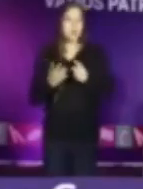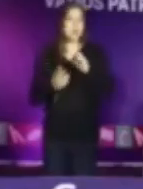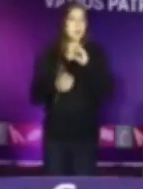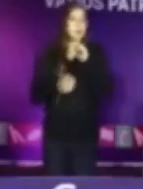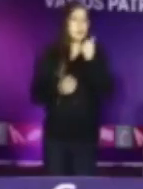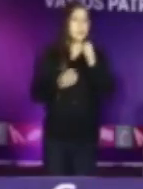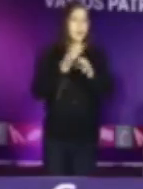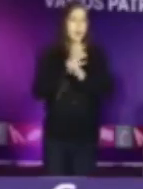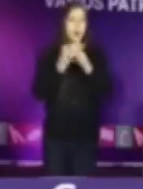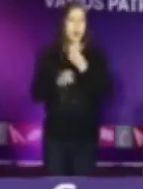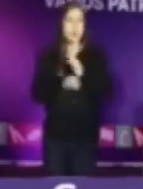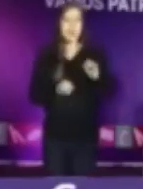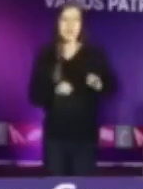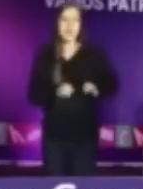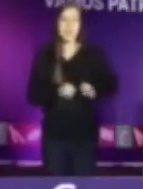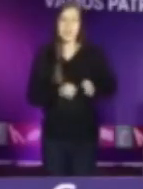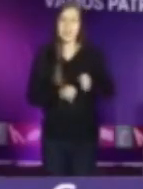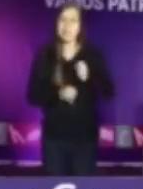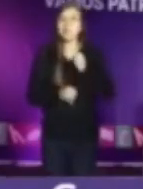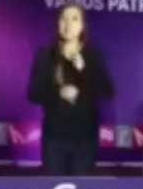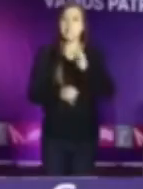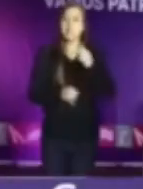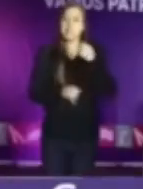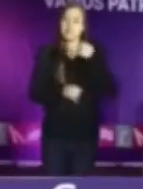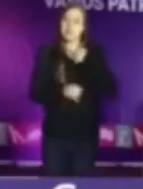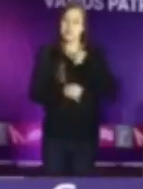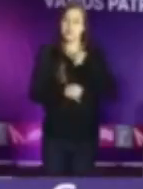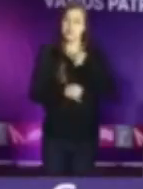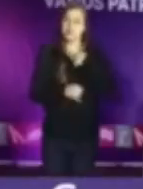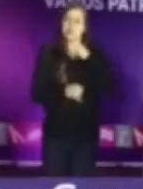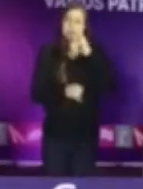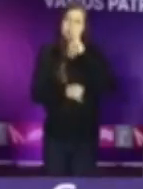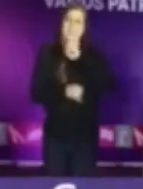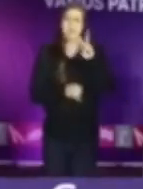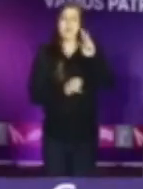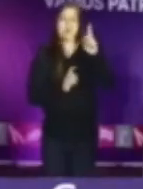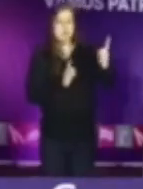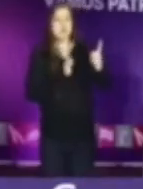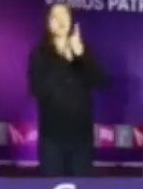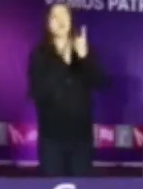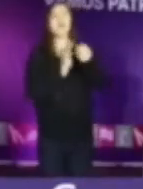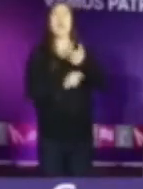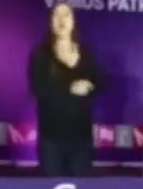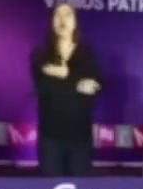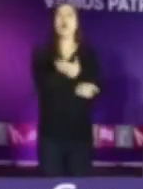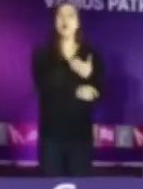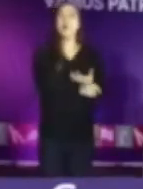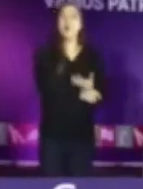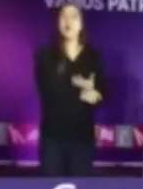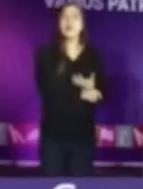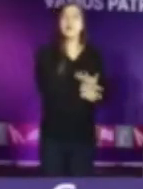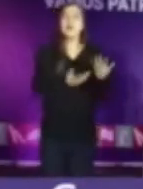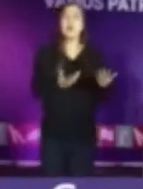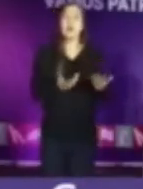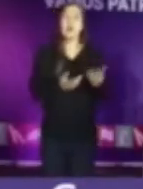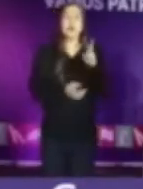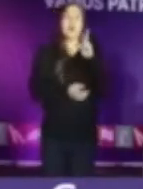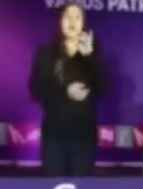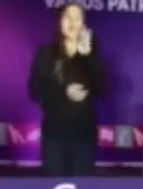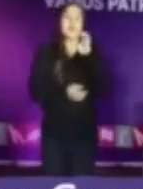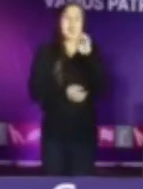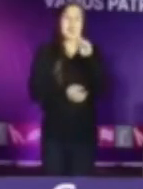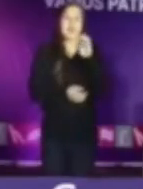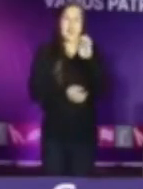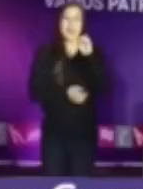que suele ser así. Me encontré como compañeros de camino a un personaje como Vicente Serrano.